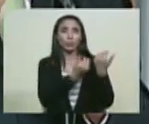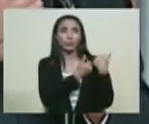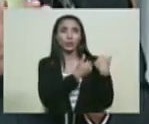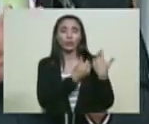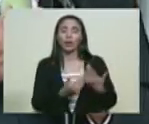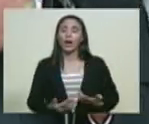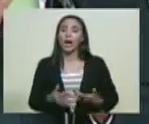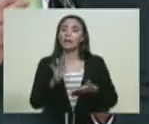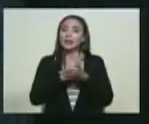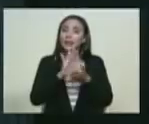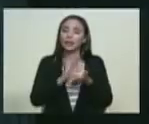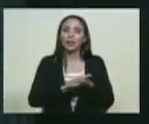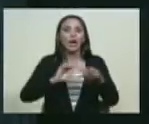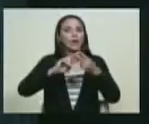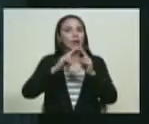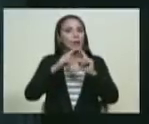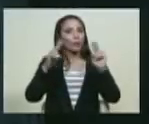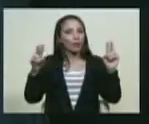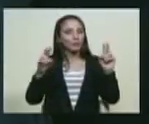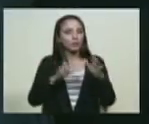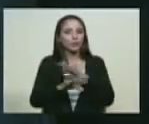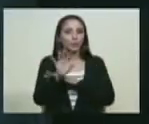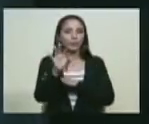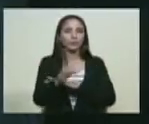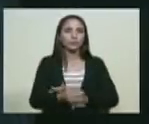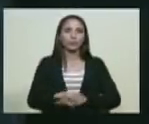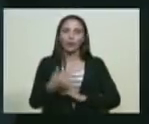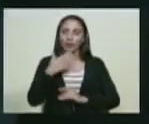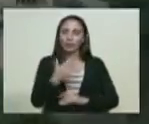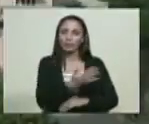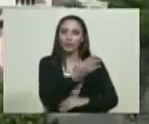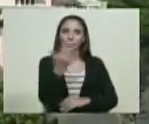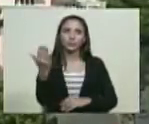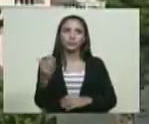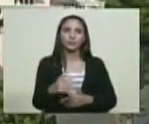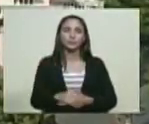garantizando la estabilidad y la paz de este país. Muchas gracias, presidente.